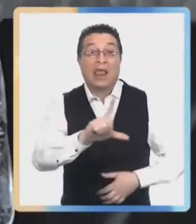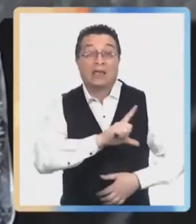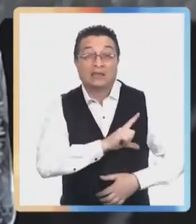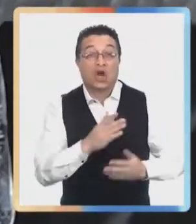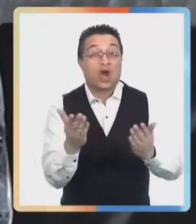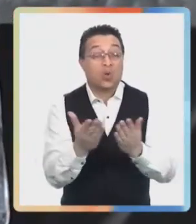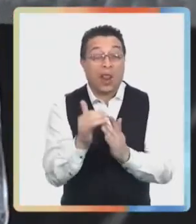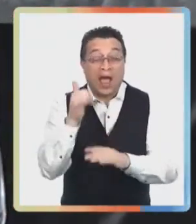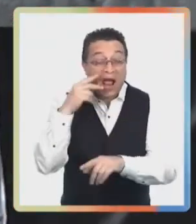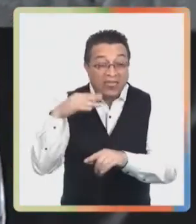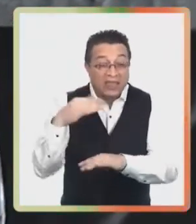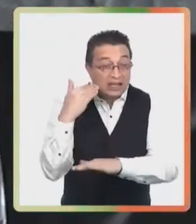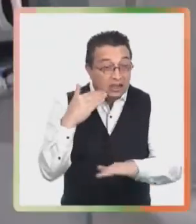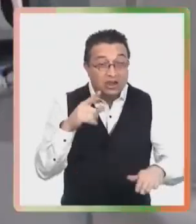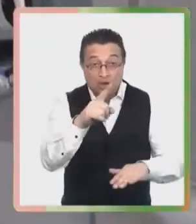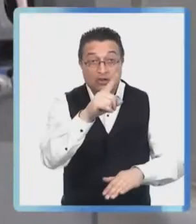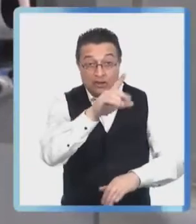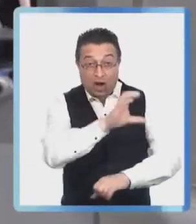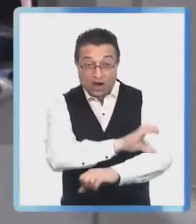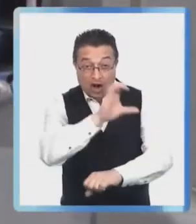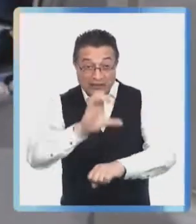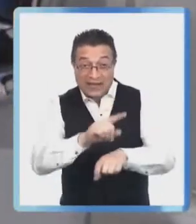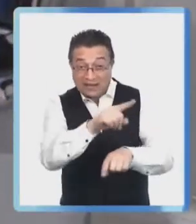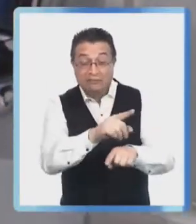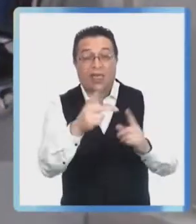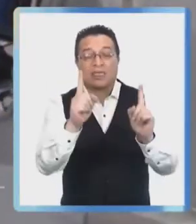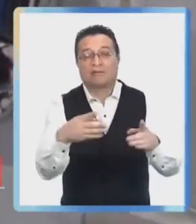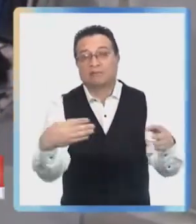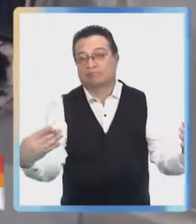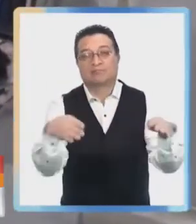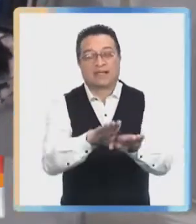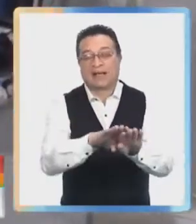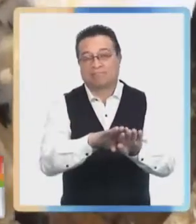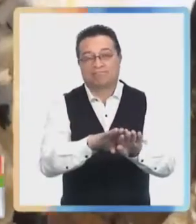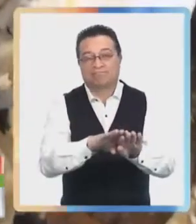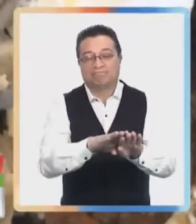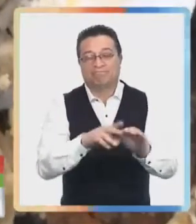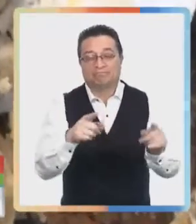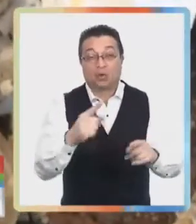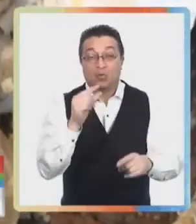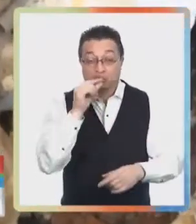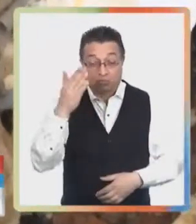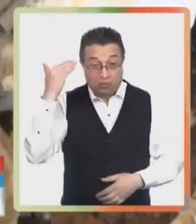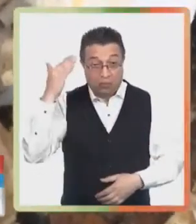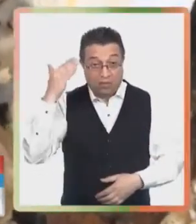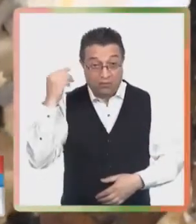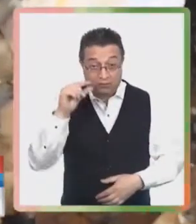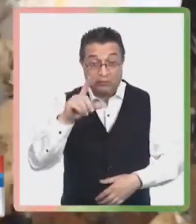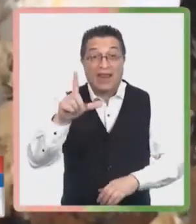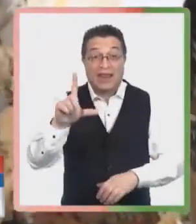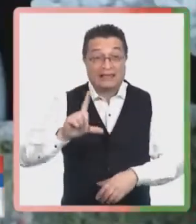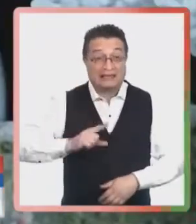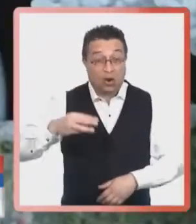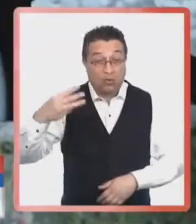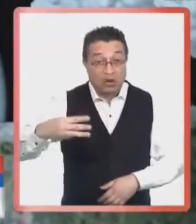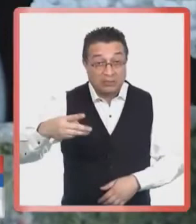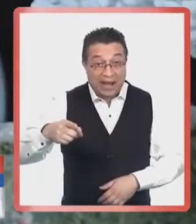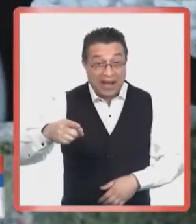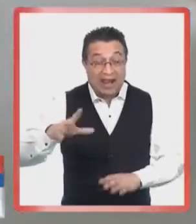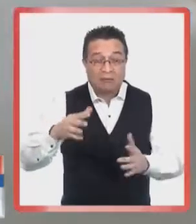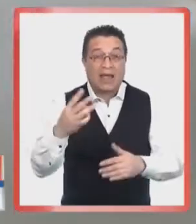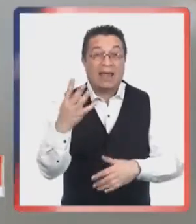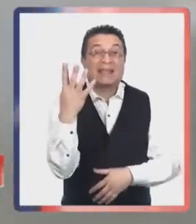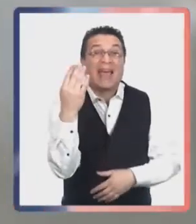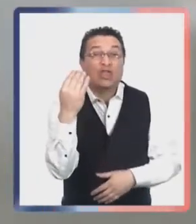las cañerías y sin agua el liceo, las escuelas y el jardín infantil de esta comuna altiplánica debieron cerrar momentáneamente. En los últimos días